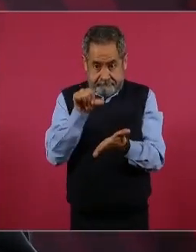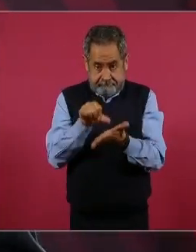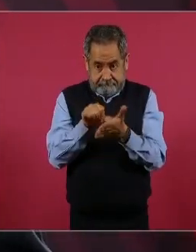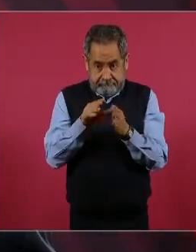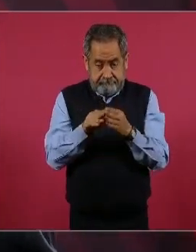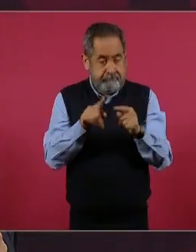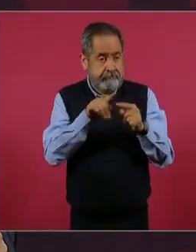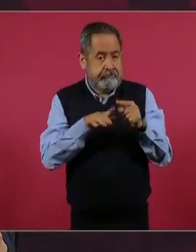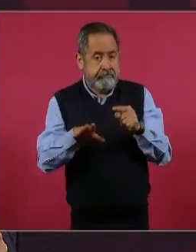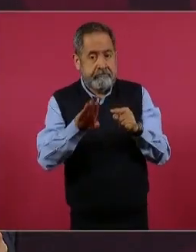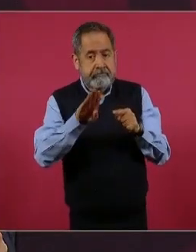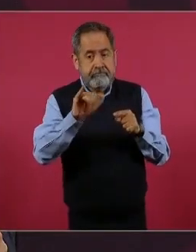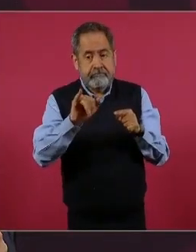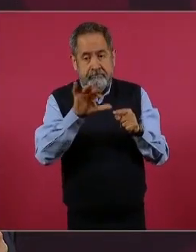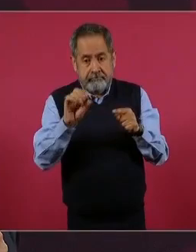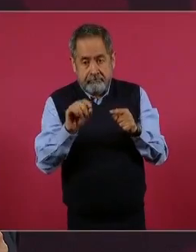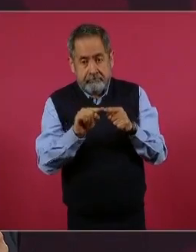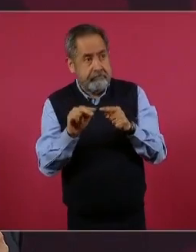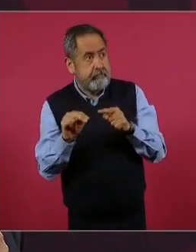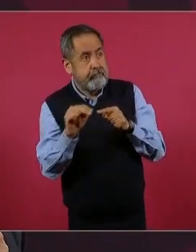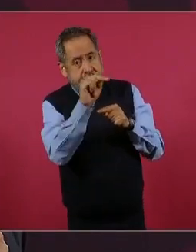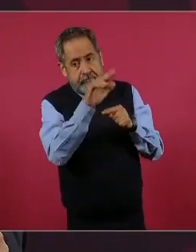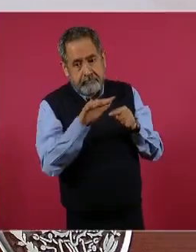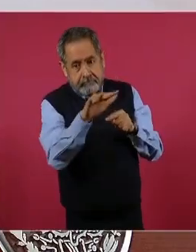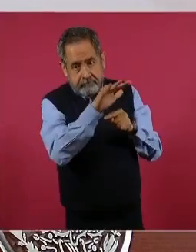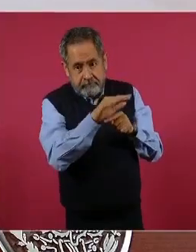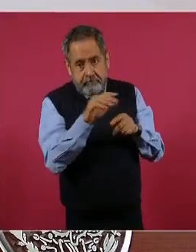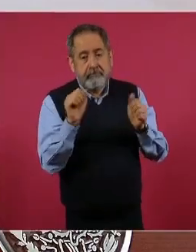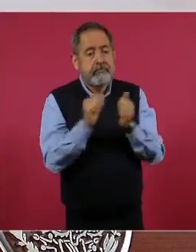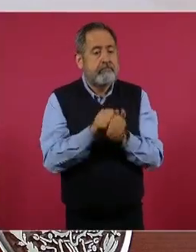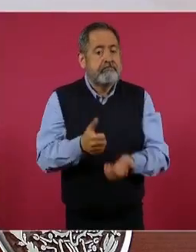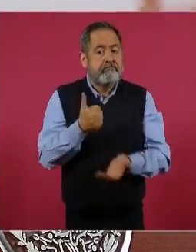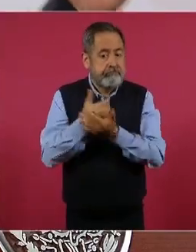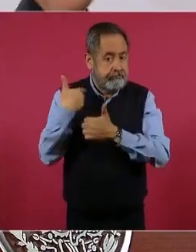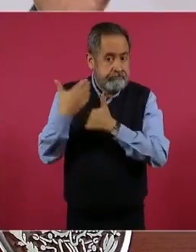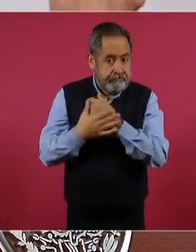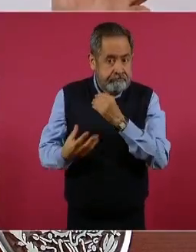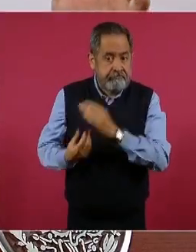el Bajío, el norte, con los trenes